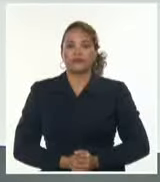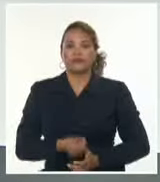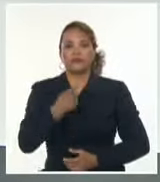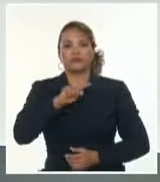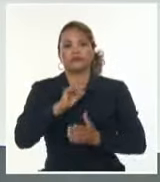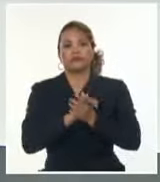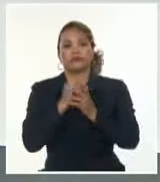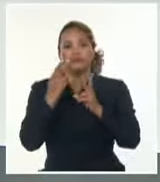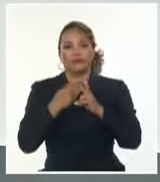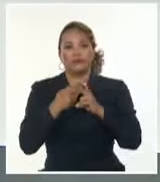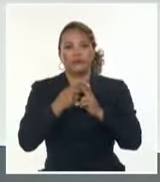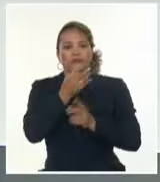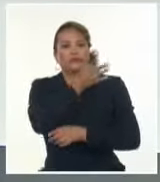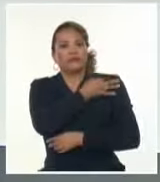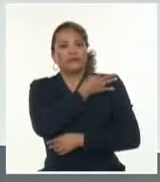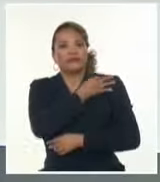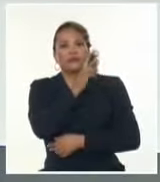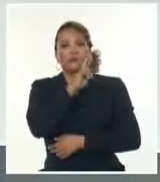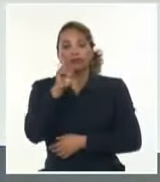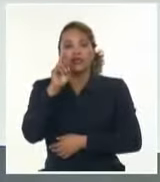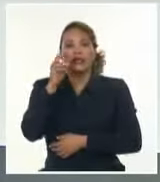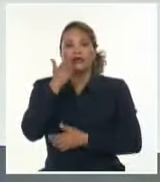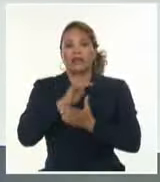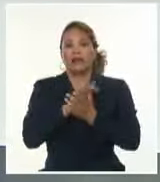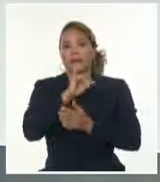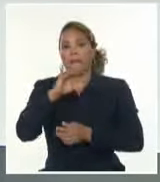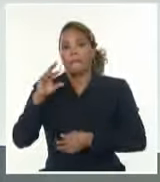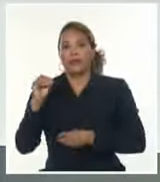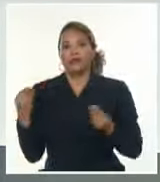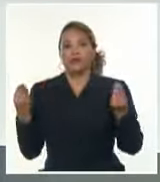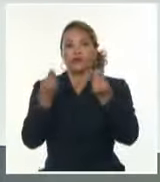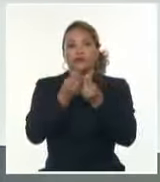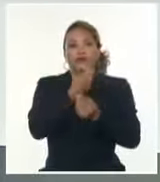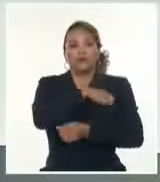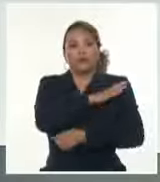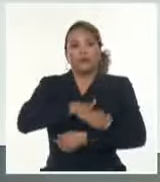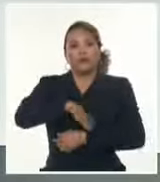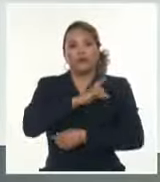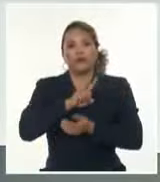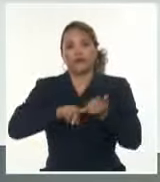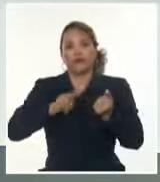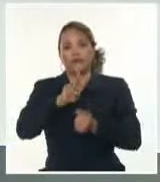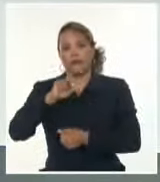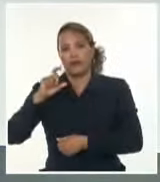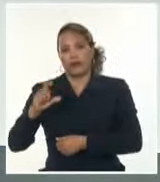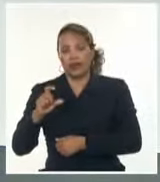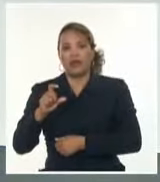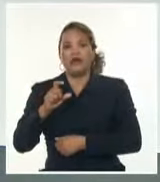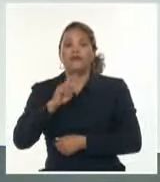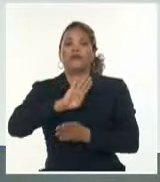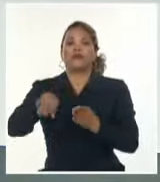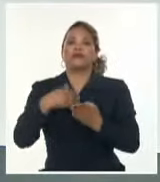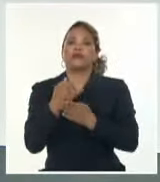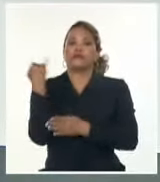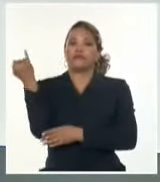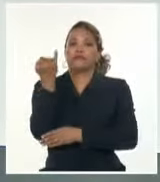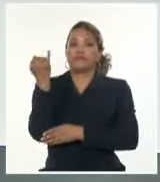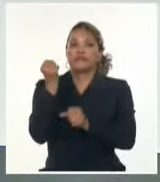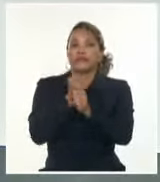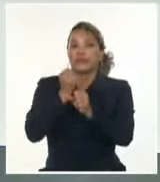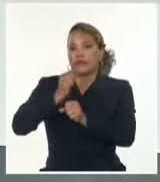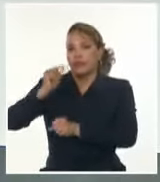El comandante de la revolución, Ramiro Valdés Menéndez, acompañó al pueblo villaclareño durante las celebraciones por el Día Internacional de los